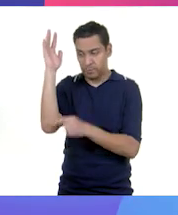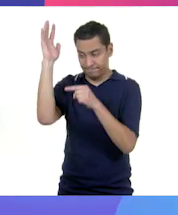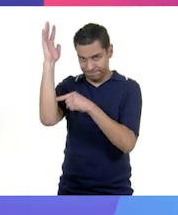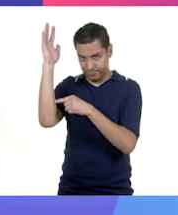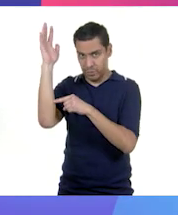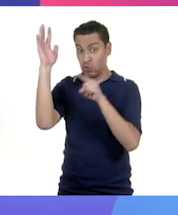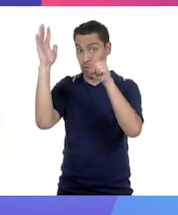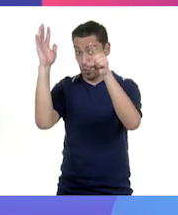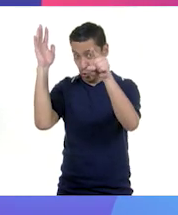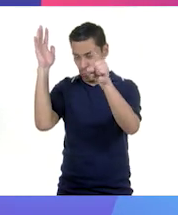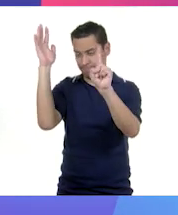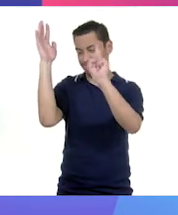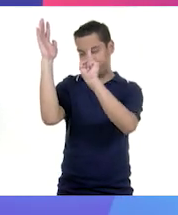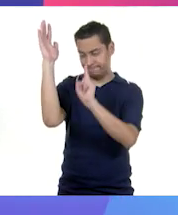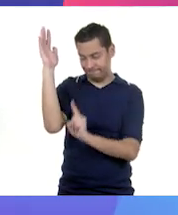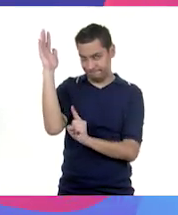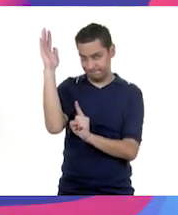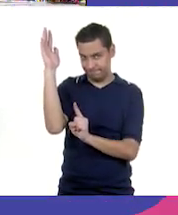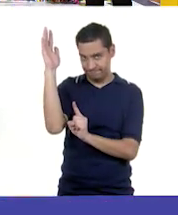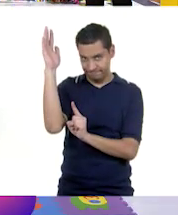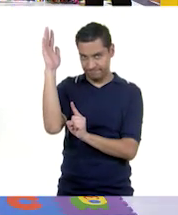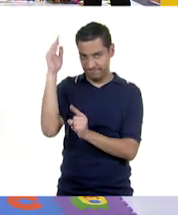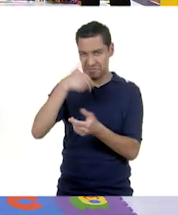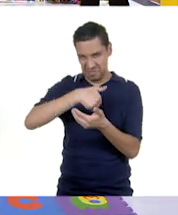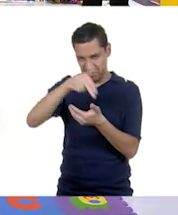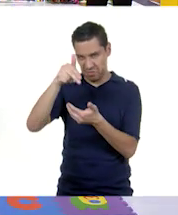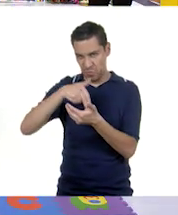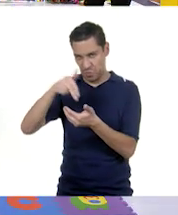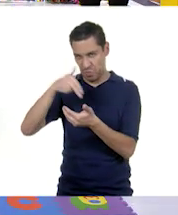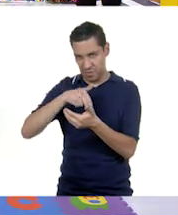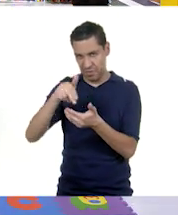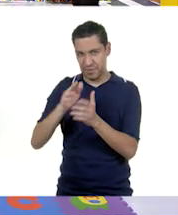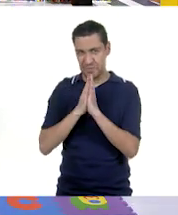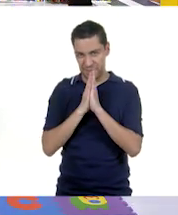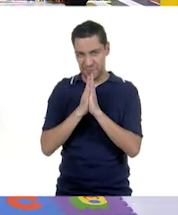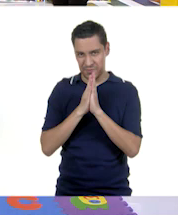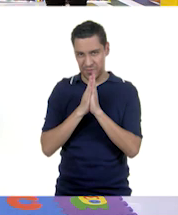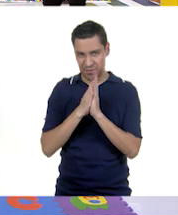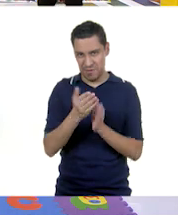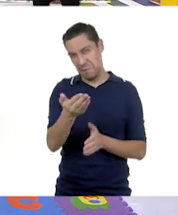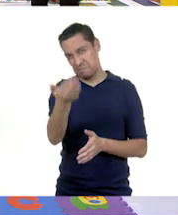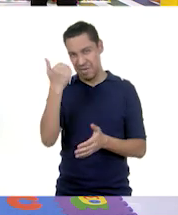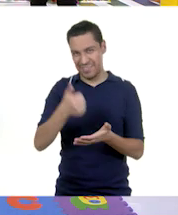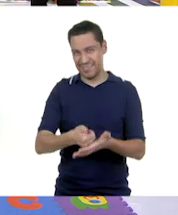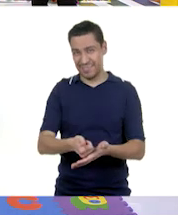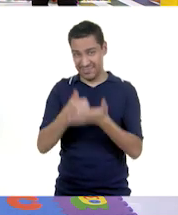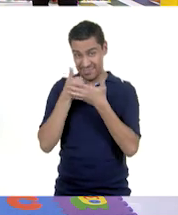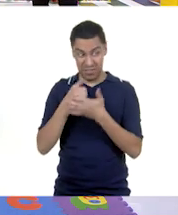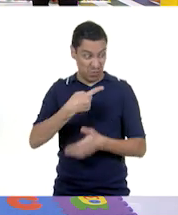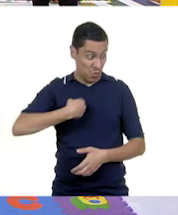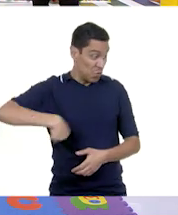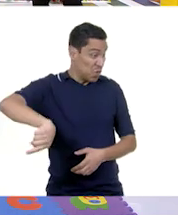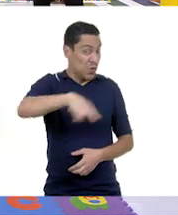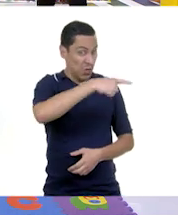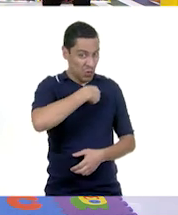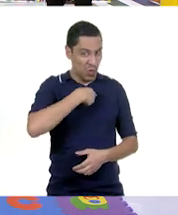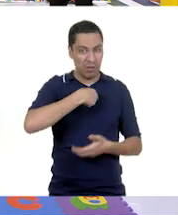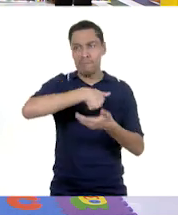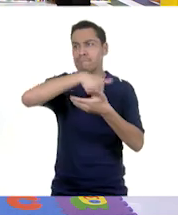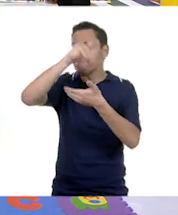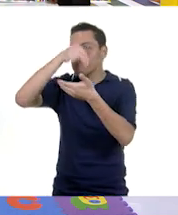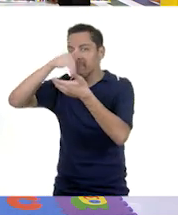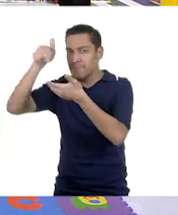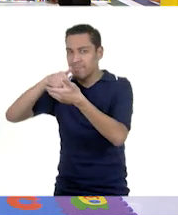Eso está muy bien. ¿Te gustaría realizarlo? Pues, ¿me ayudarías? Por supuesto que te ayudo, con mucho gusto. No soy un buen dibujante,